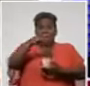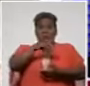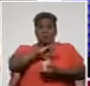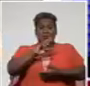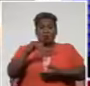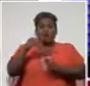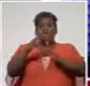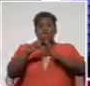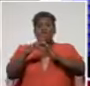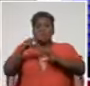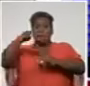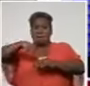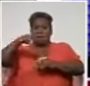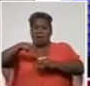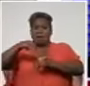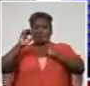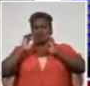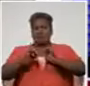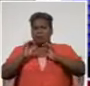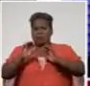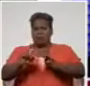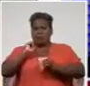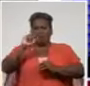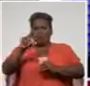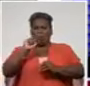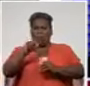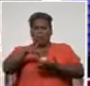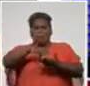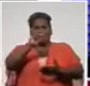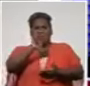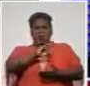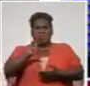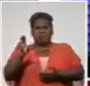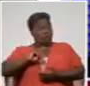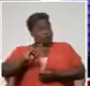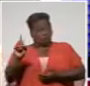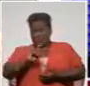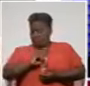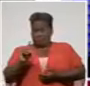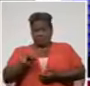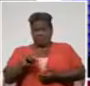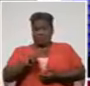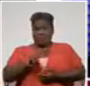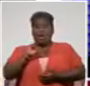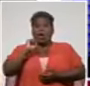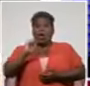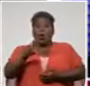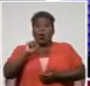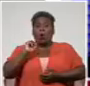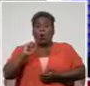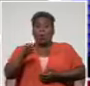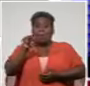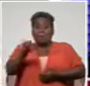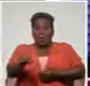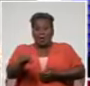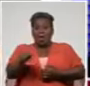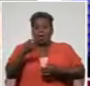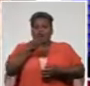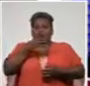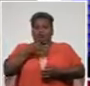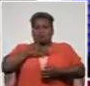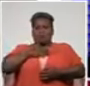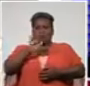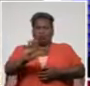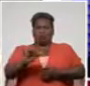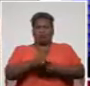Marianao y siempre he comprado en Plaza de la Revolución. Este no es el caso, es decir, no es para darle a los que trabajan en un municipio, porque entonces no